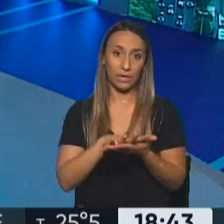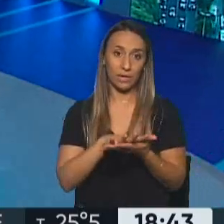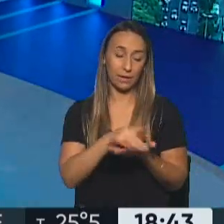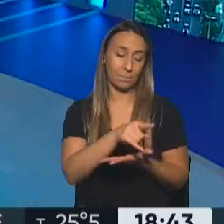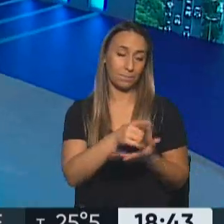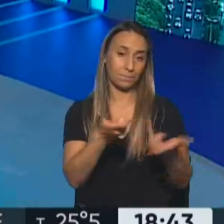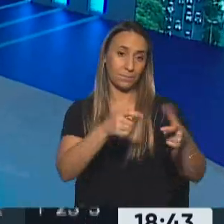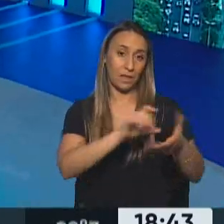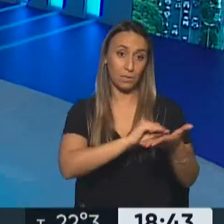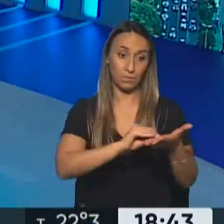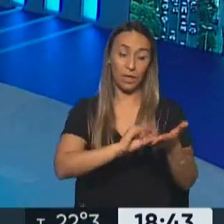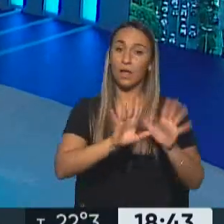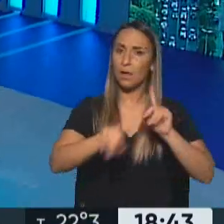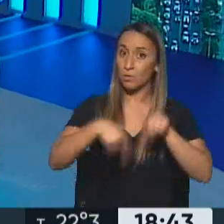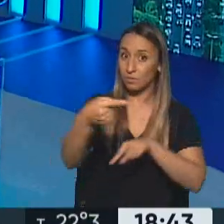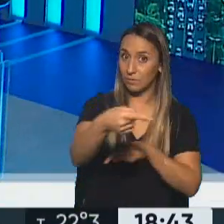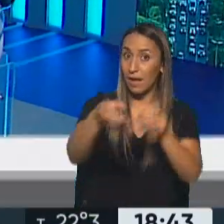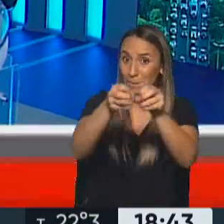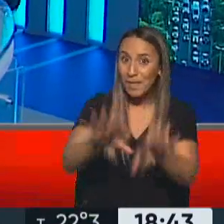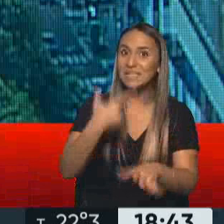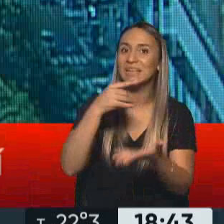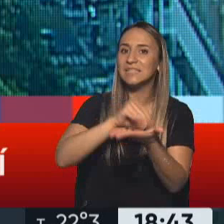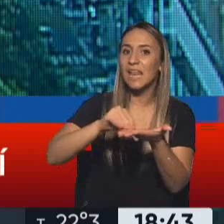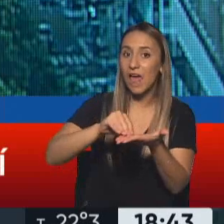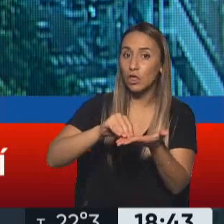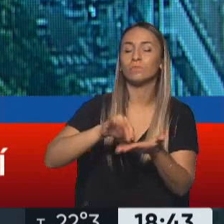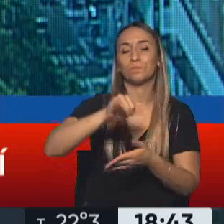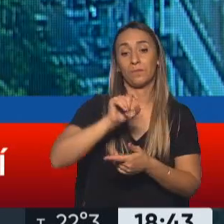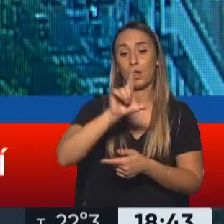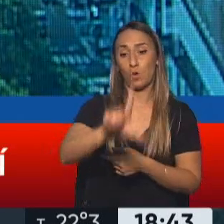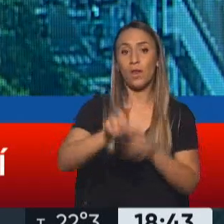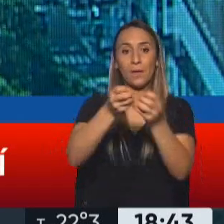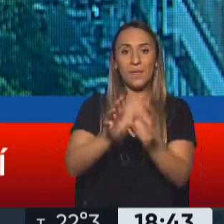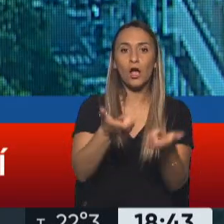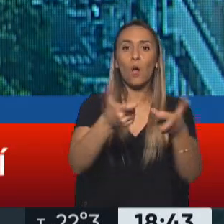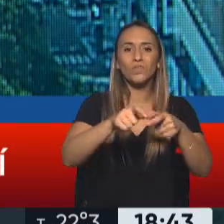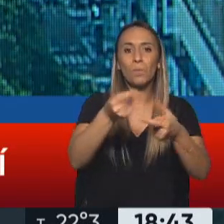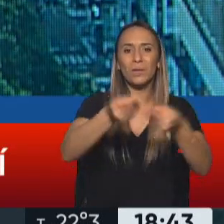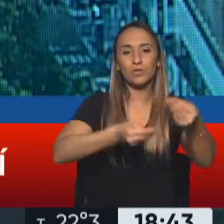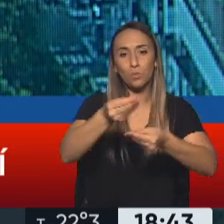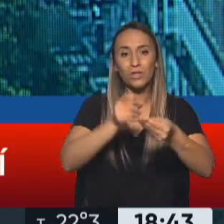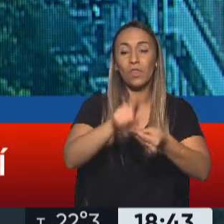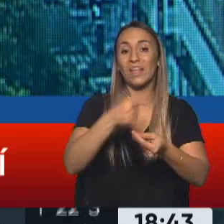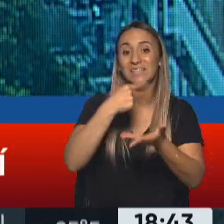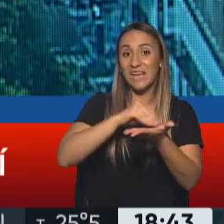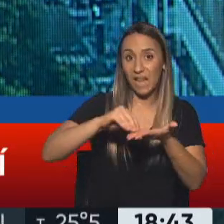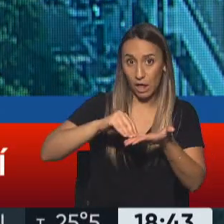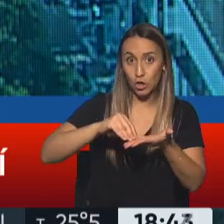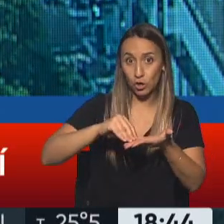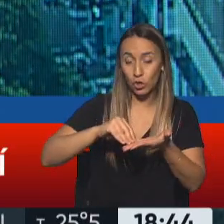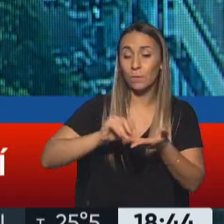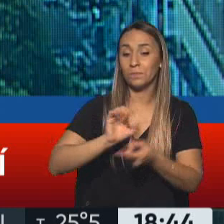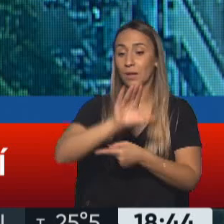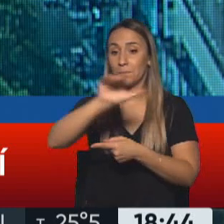en diputados, la semana que viene empieza en Senado la historia. Exactamente. El lunes comienza entonces en la Comisión de Presupuesto y Hacienda en el Senado. La idea es que el martes ya